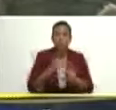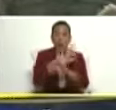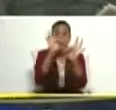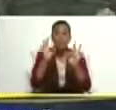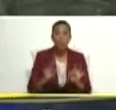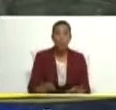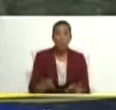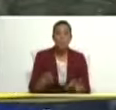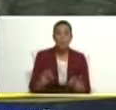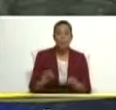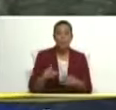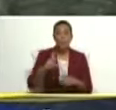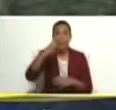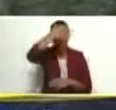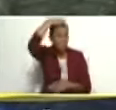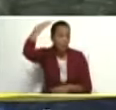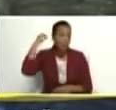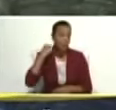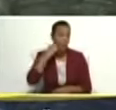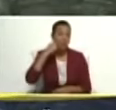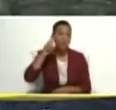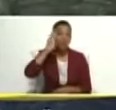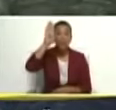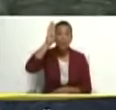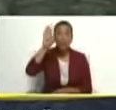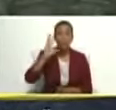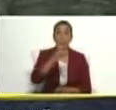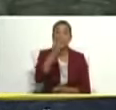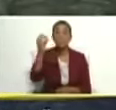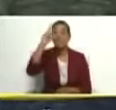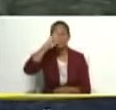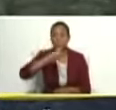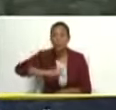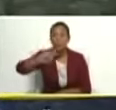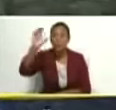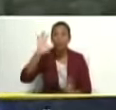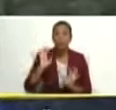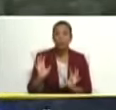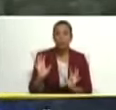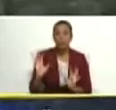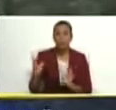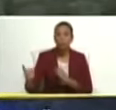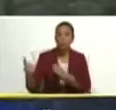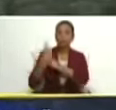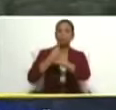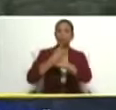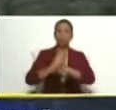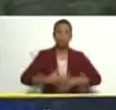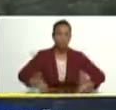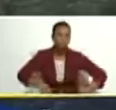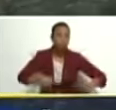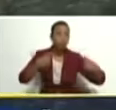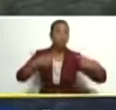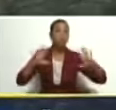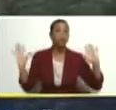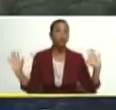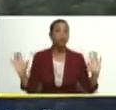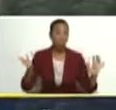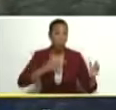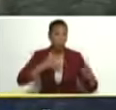del gran generalísimo Francisco de Miranda. Y por donde nos busquen, nos